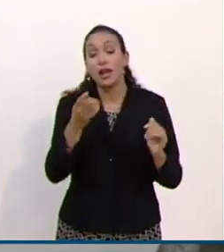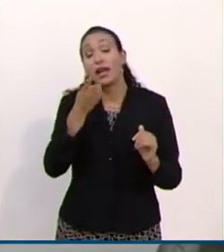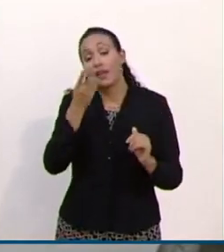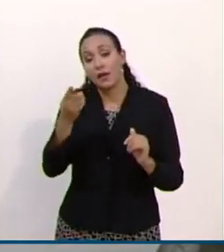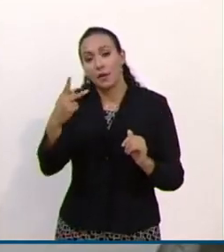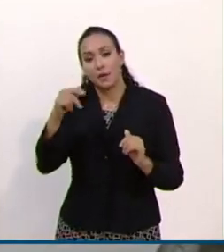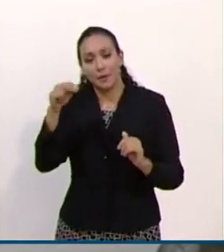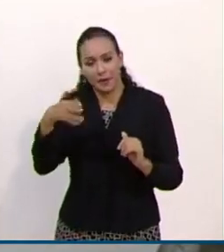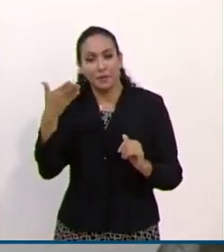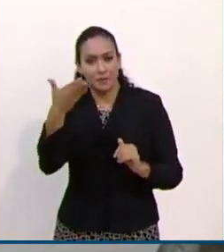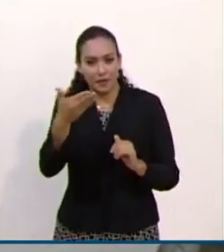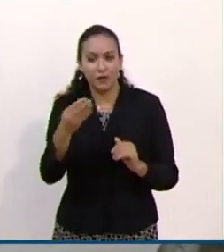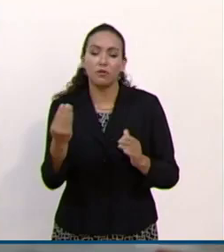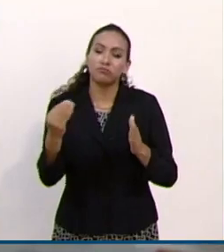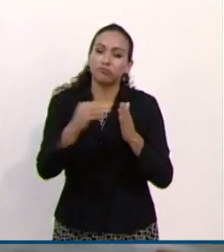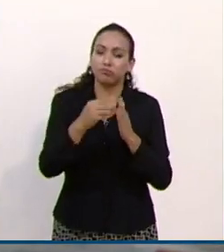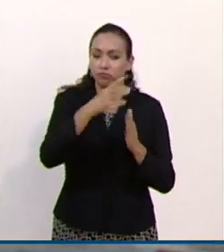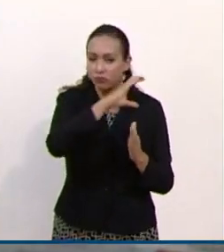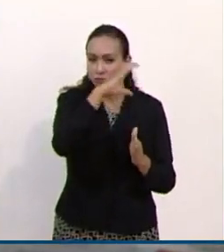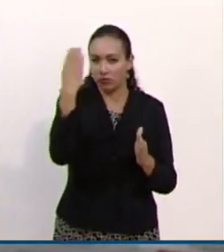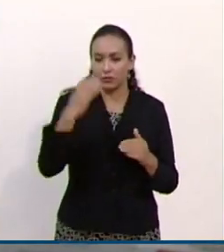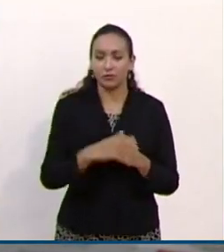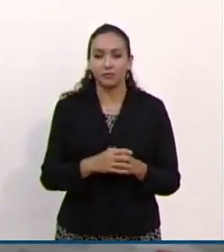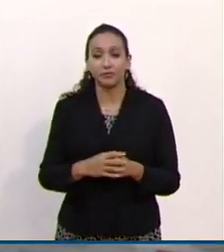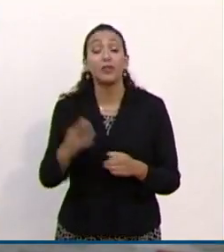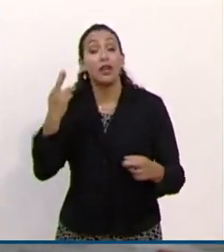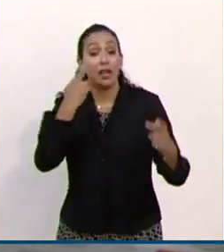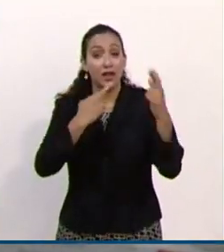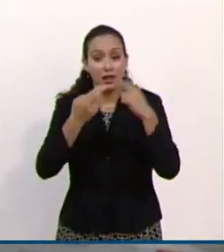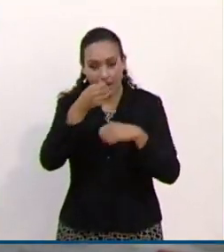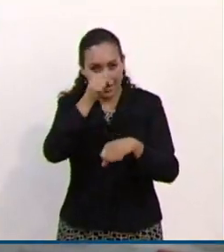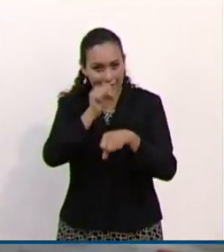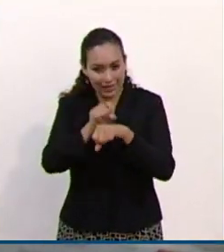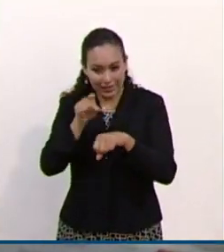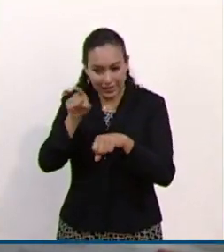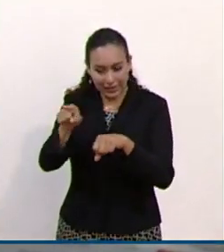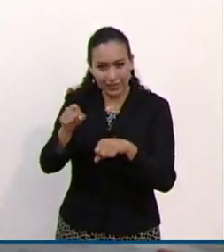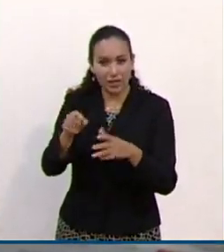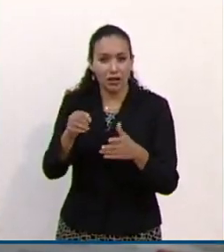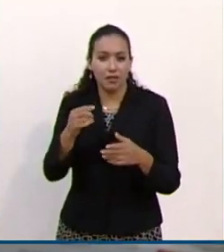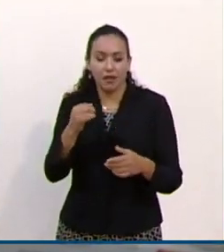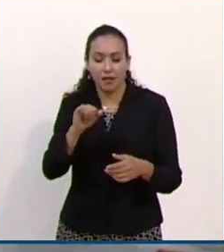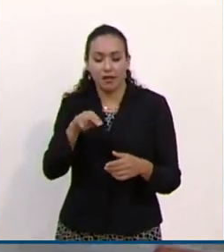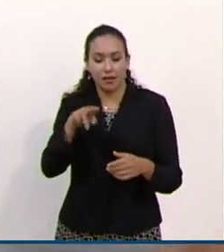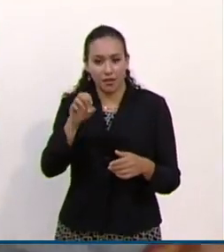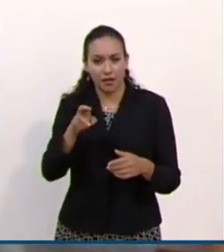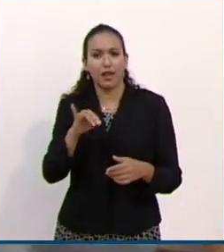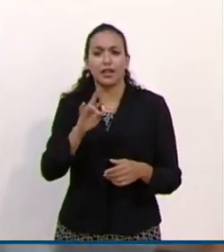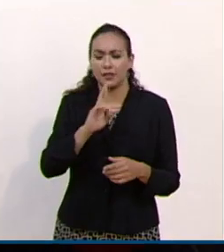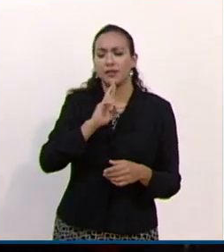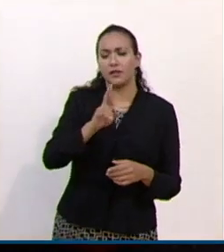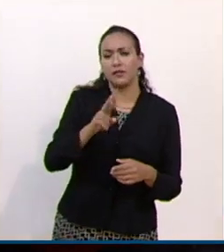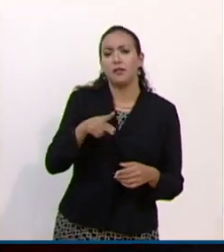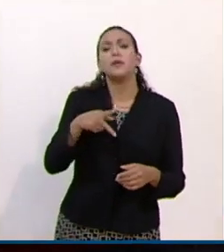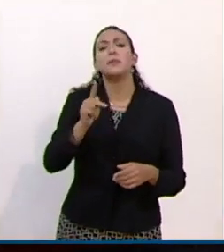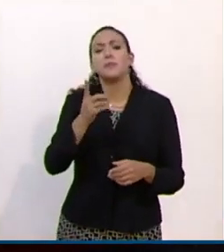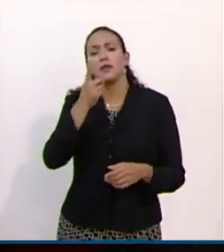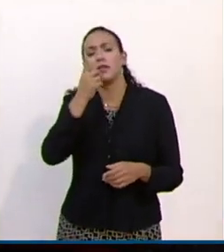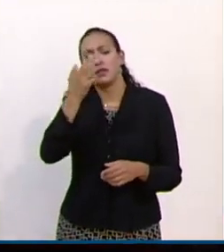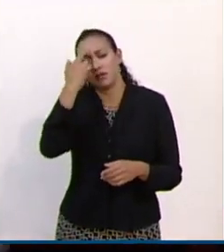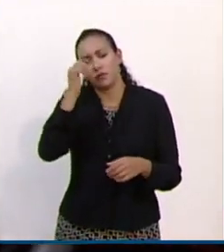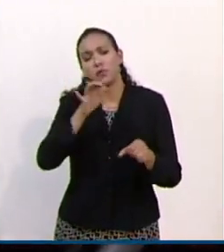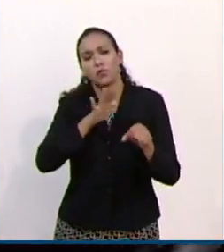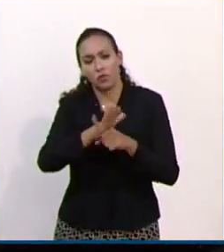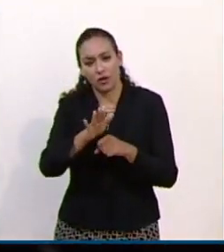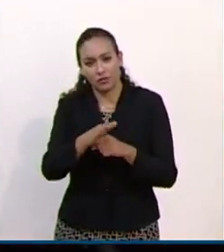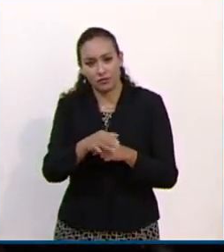Acción Nacional. Revocaron el oficio en el que la Secretaría Ejecutiva del INE había dado respuesta bajo el argumento de que no